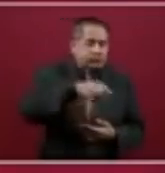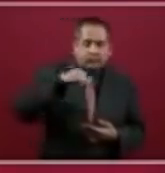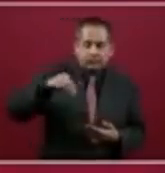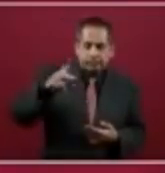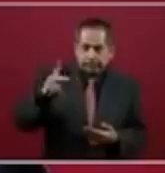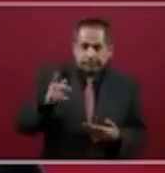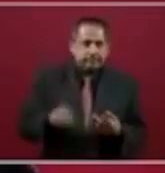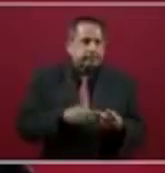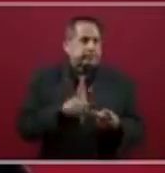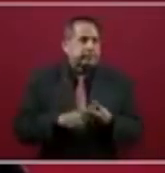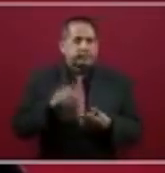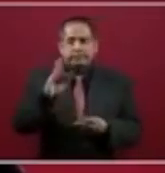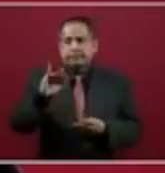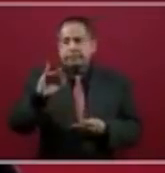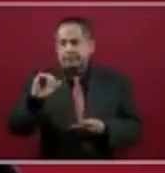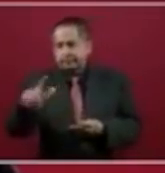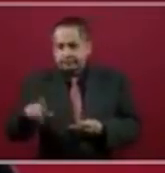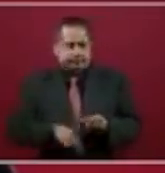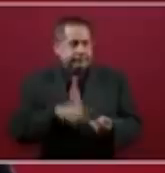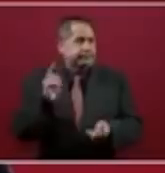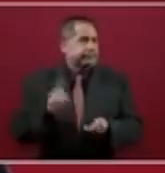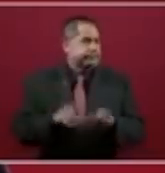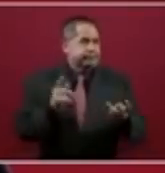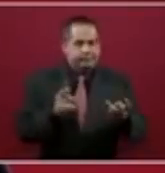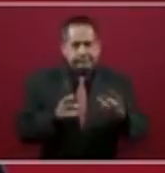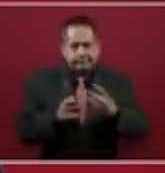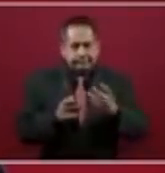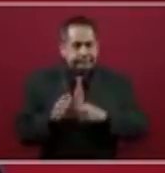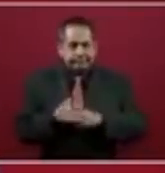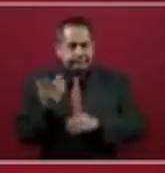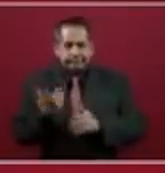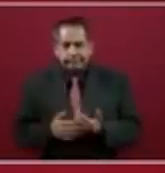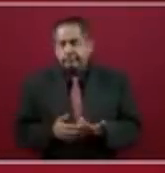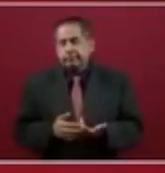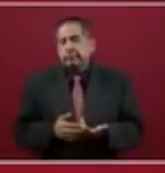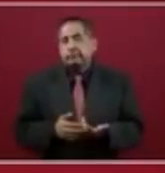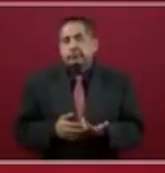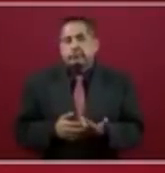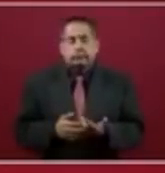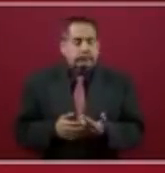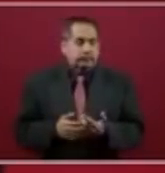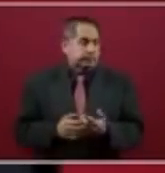públicos, de fiscales? ¿Por qué